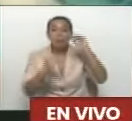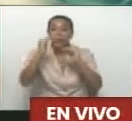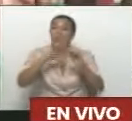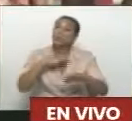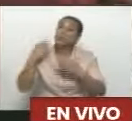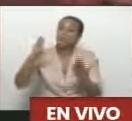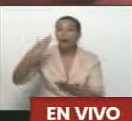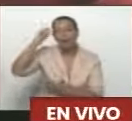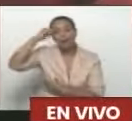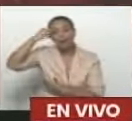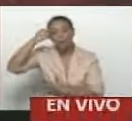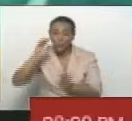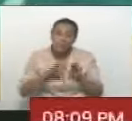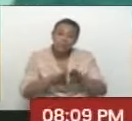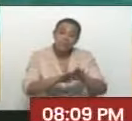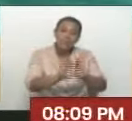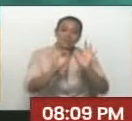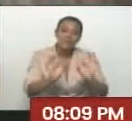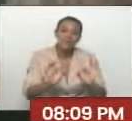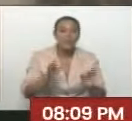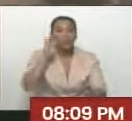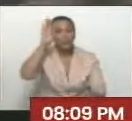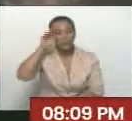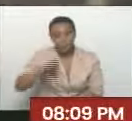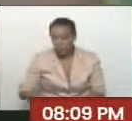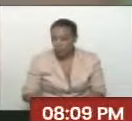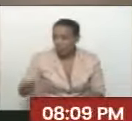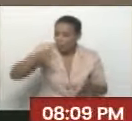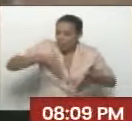fueron, los que seguimos y los que están por venir.